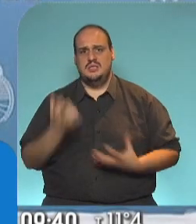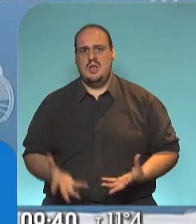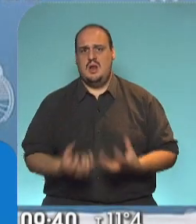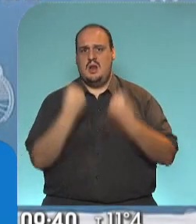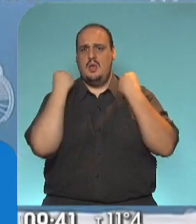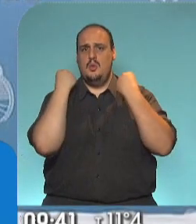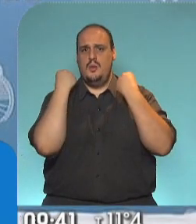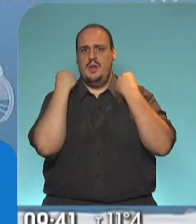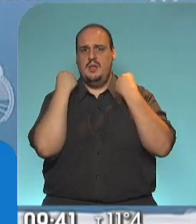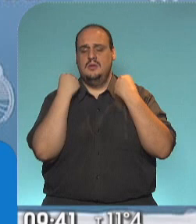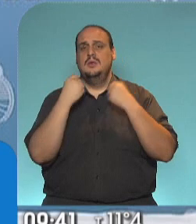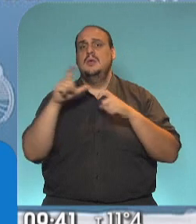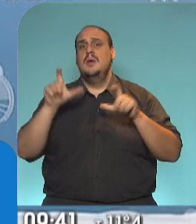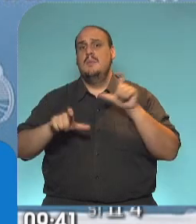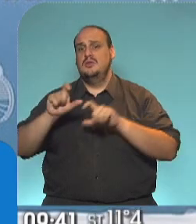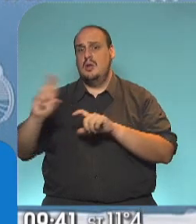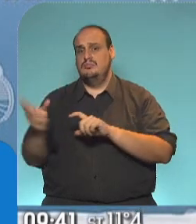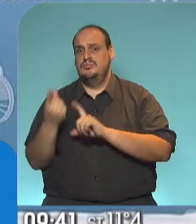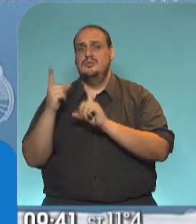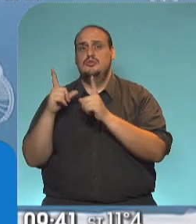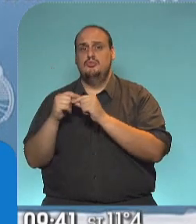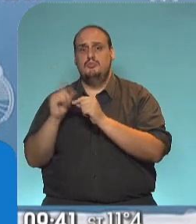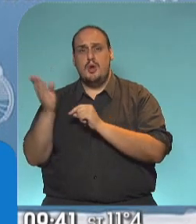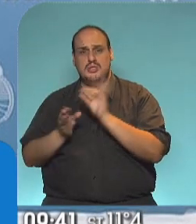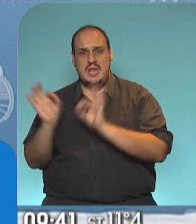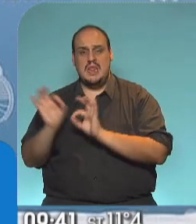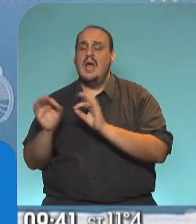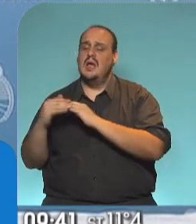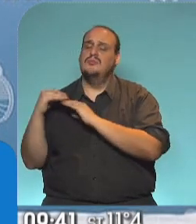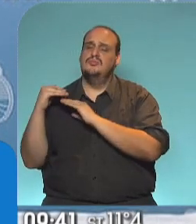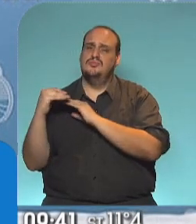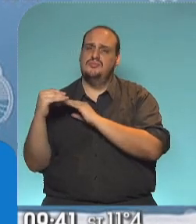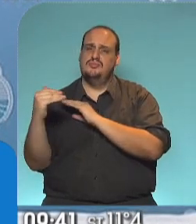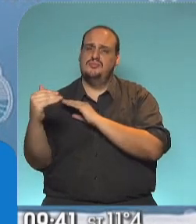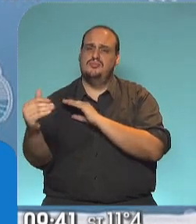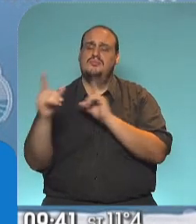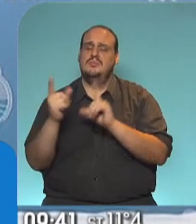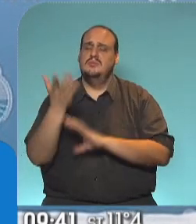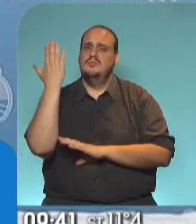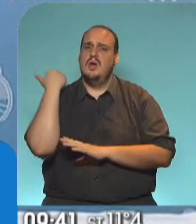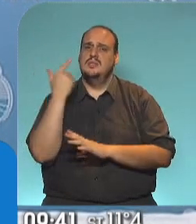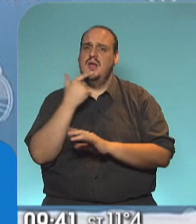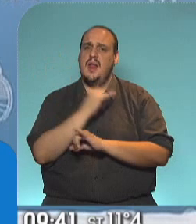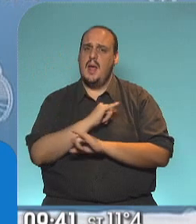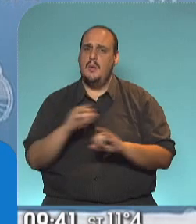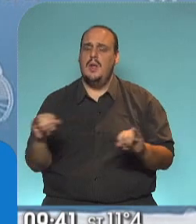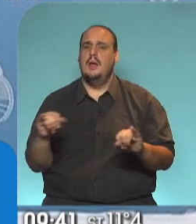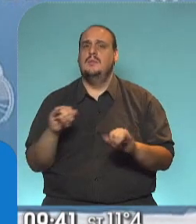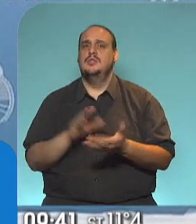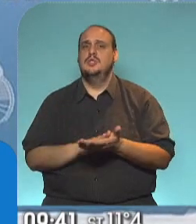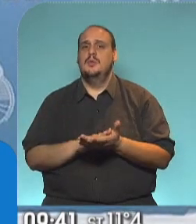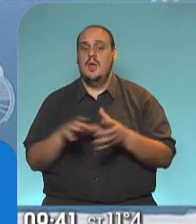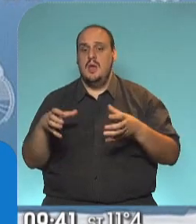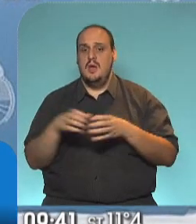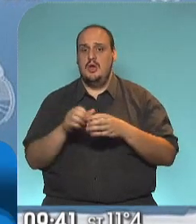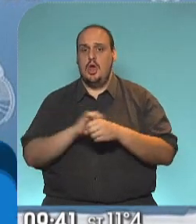la letalidad se mantiene estable lo que lo que charlábamos ayer en relación al porcentaje de letalidad